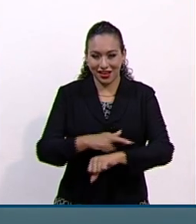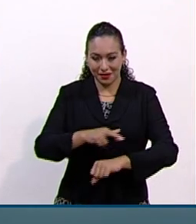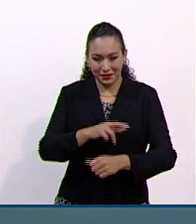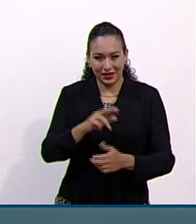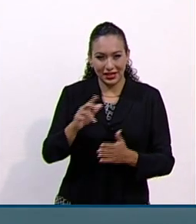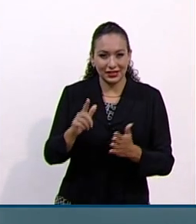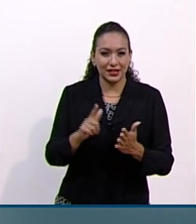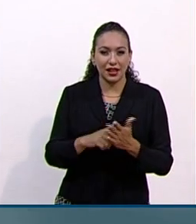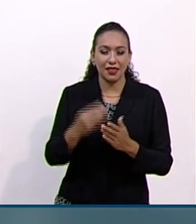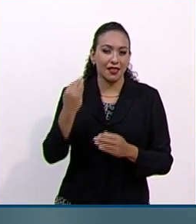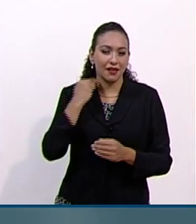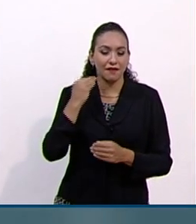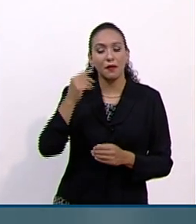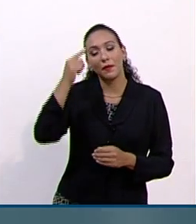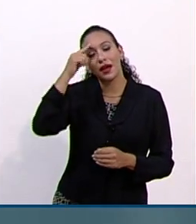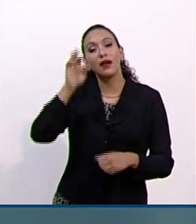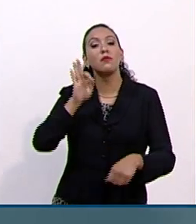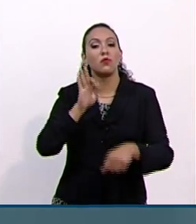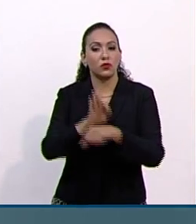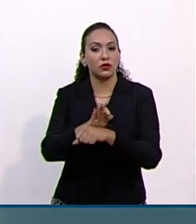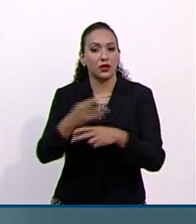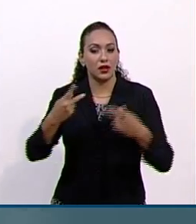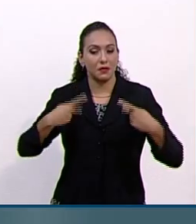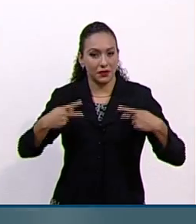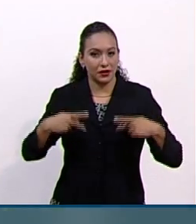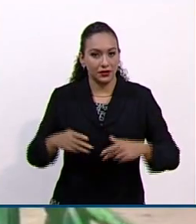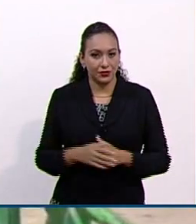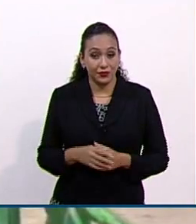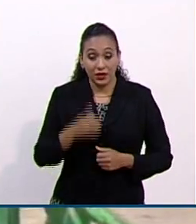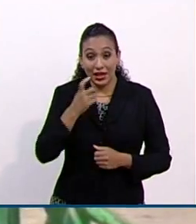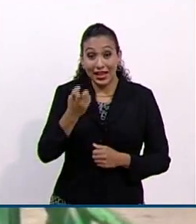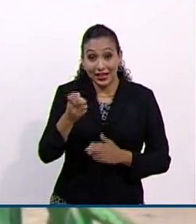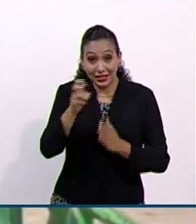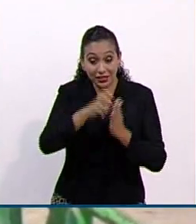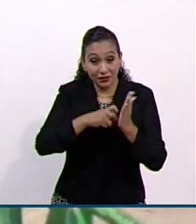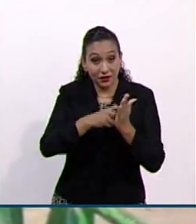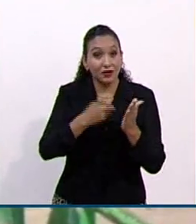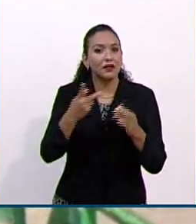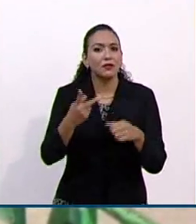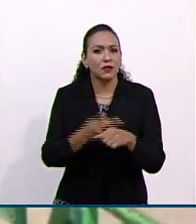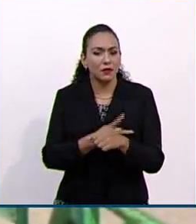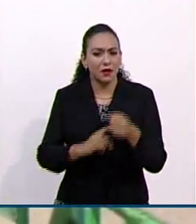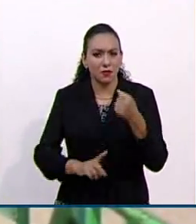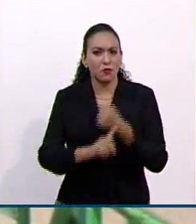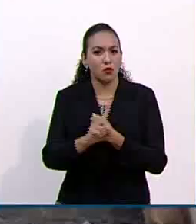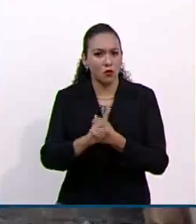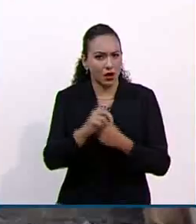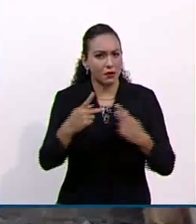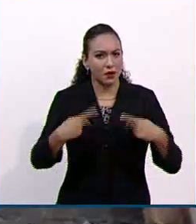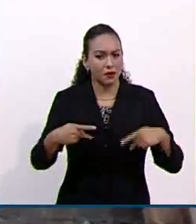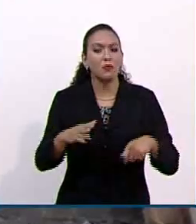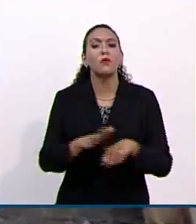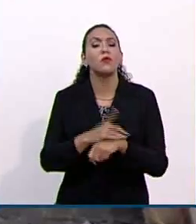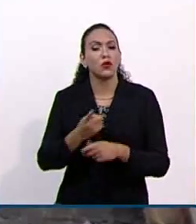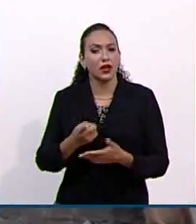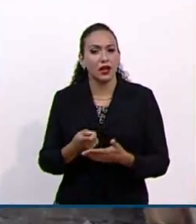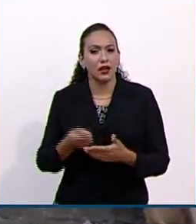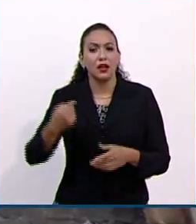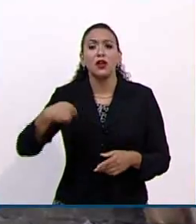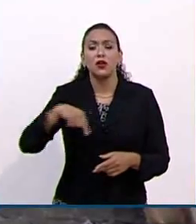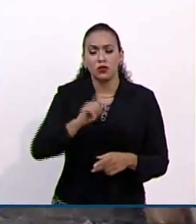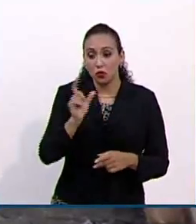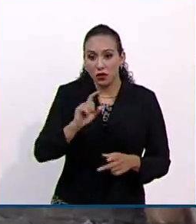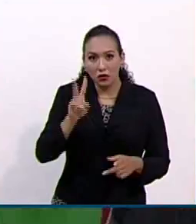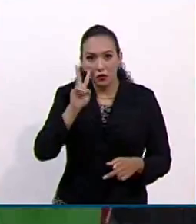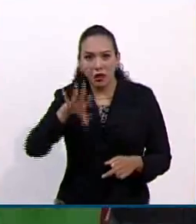Humanos de la Defensoría señaló que estas modificaciones impactan la forma en que las personas podemos combatir normas